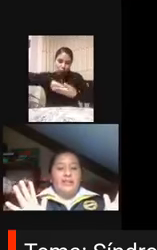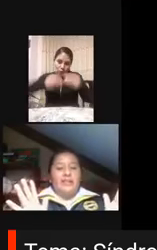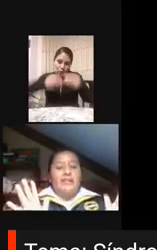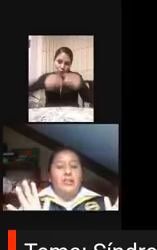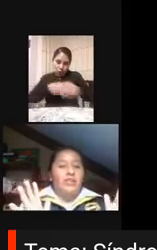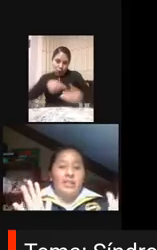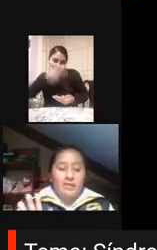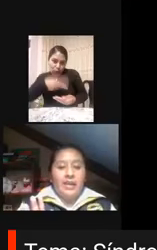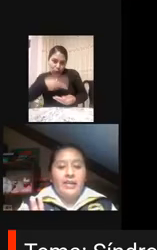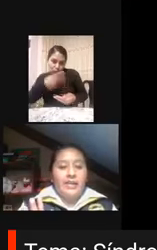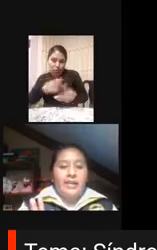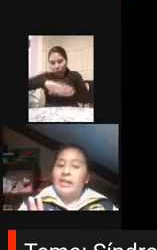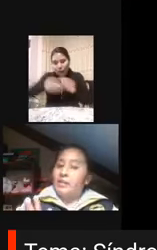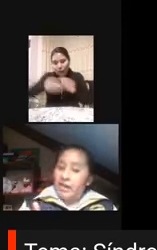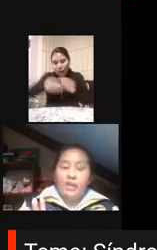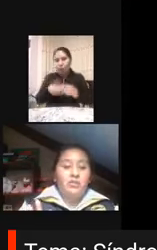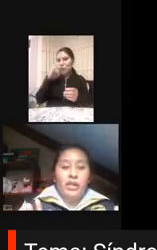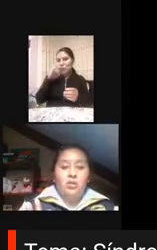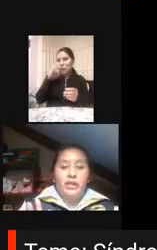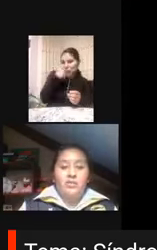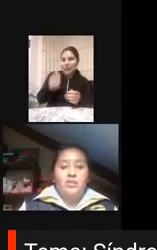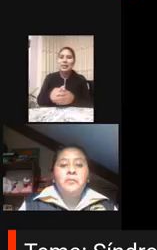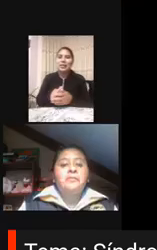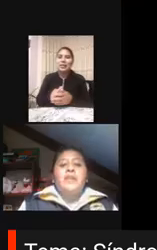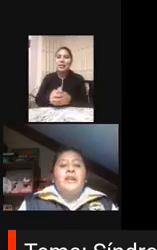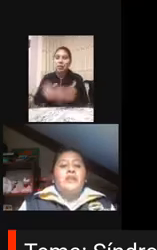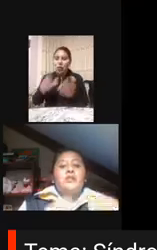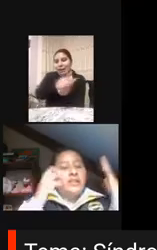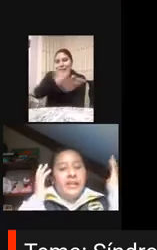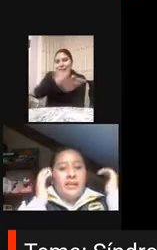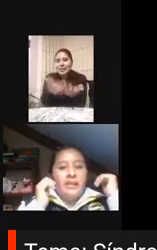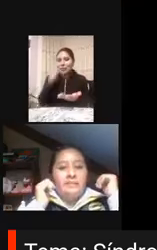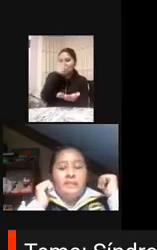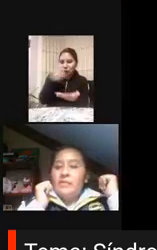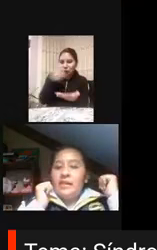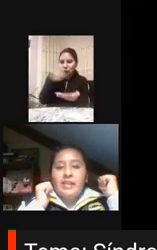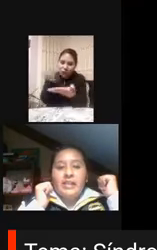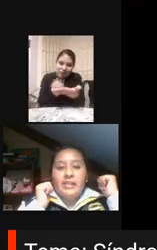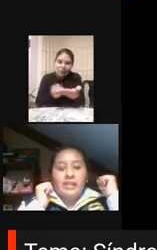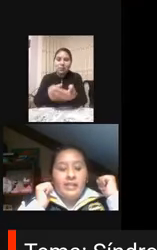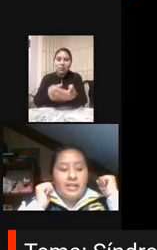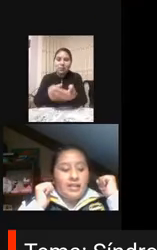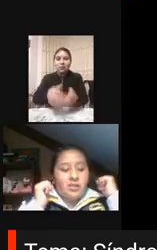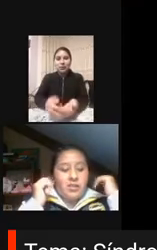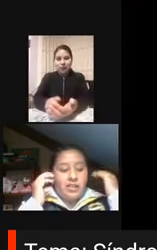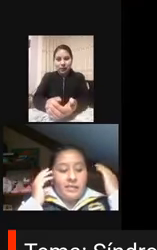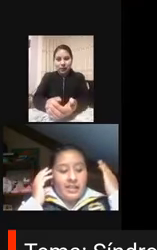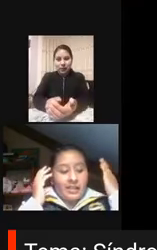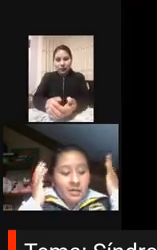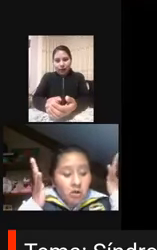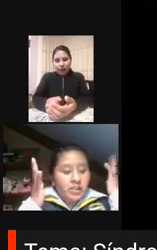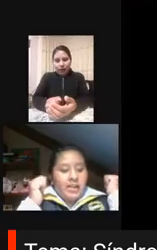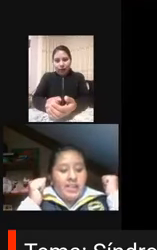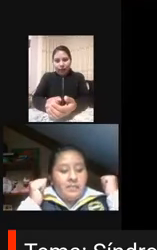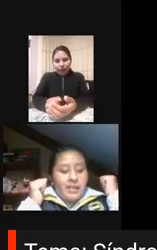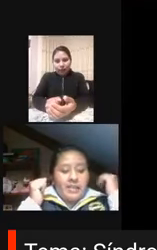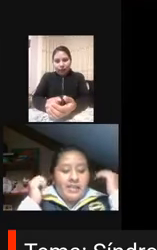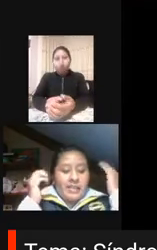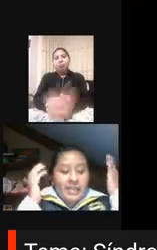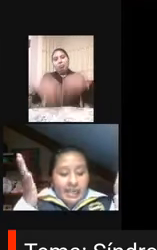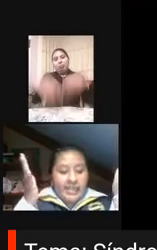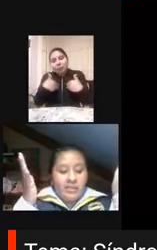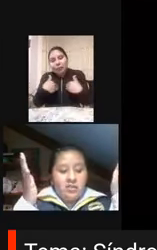está, de lo que se ve en la imagen o en el cuento, ¿no? Entonces, esas características cognitivas tenemos,